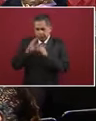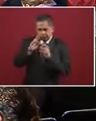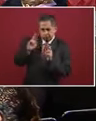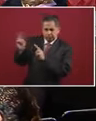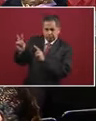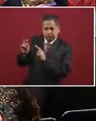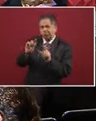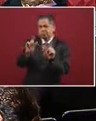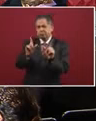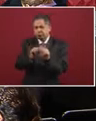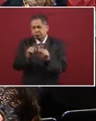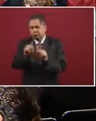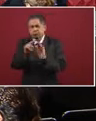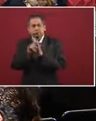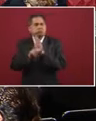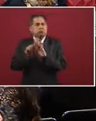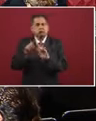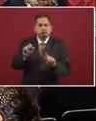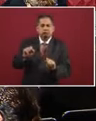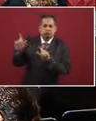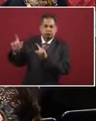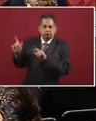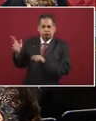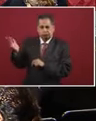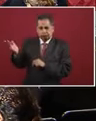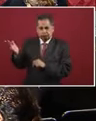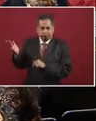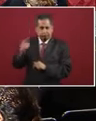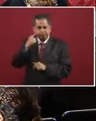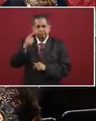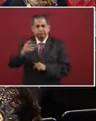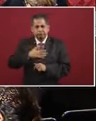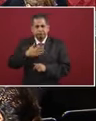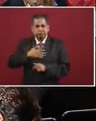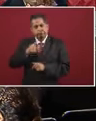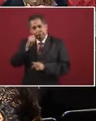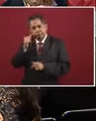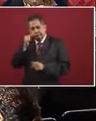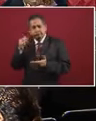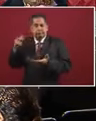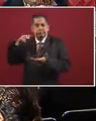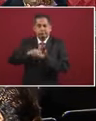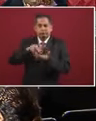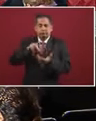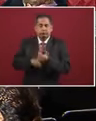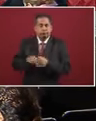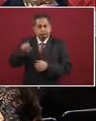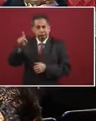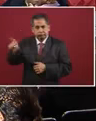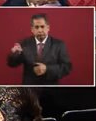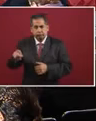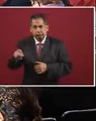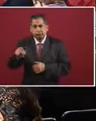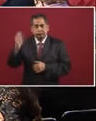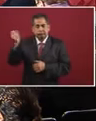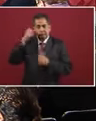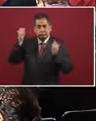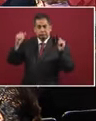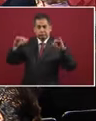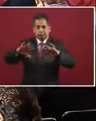un pequeño fragmento de mi intervención ayer en Espujil, en la asamblea.